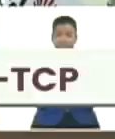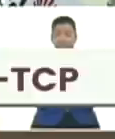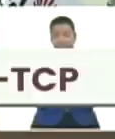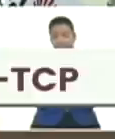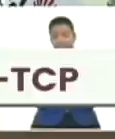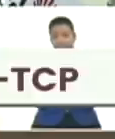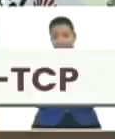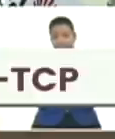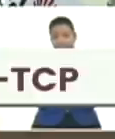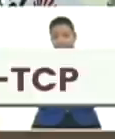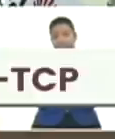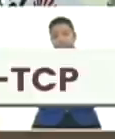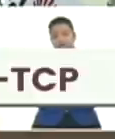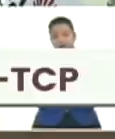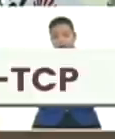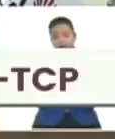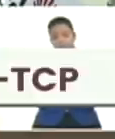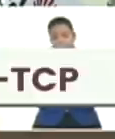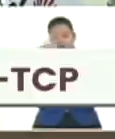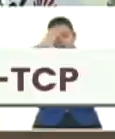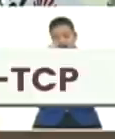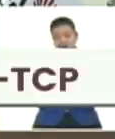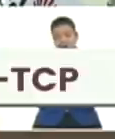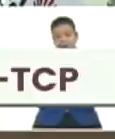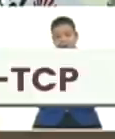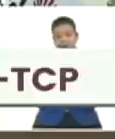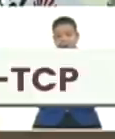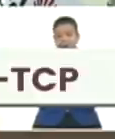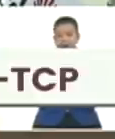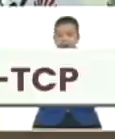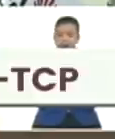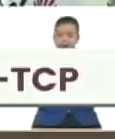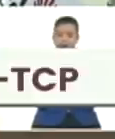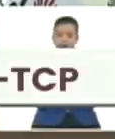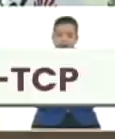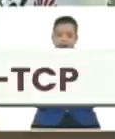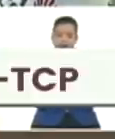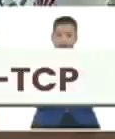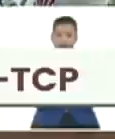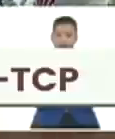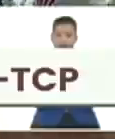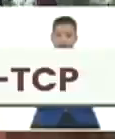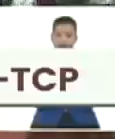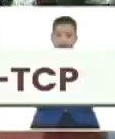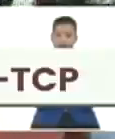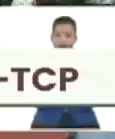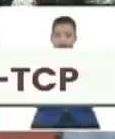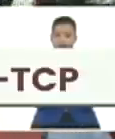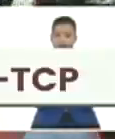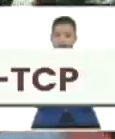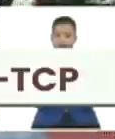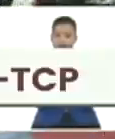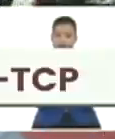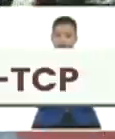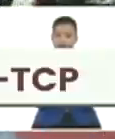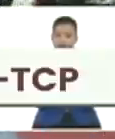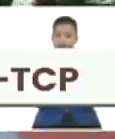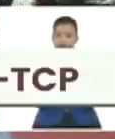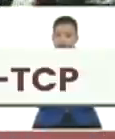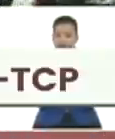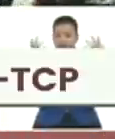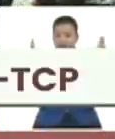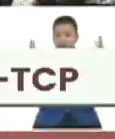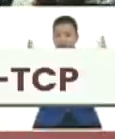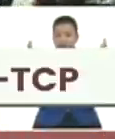Habana, 27 de mayo de 2022. Muchas gracias. Queridos hermanos, así da.